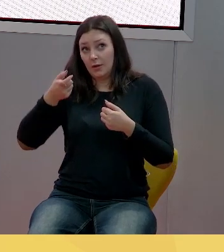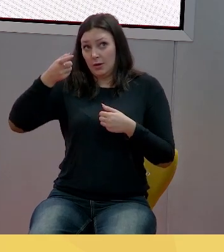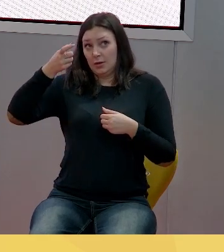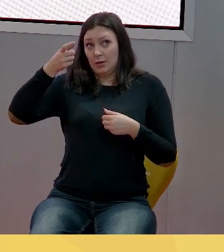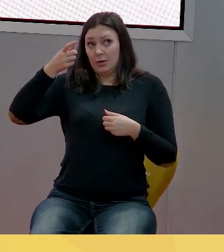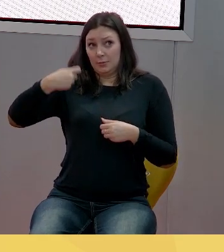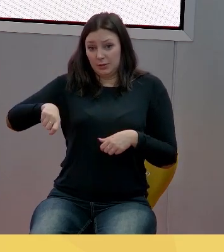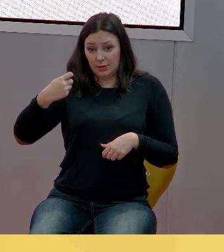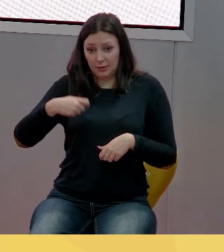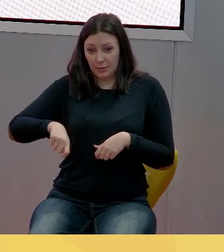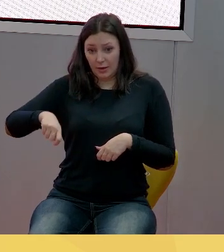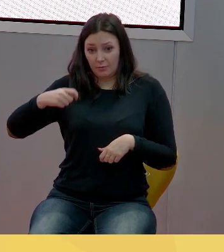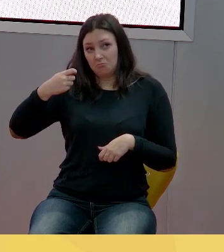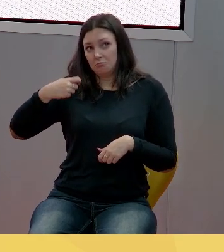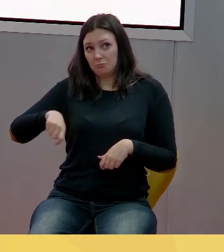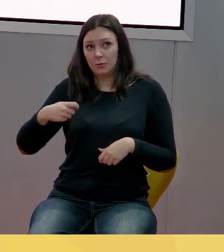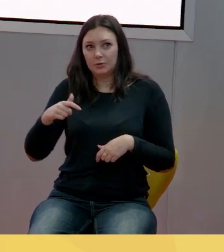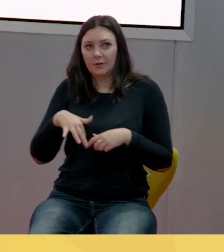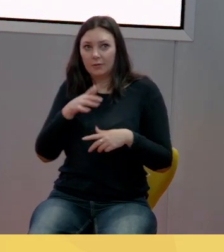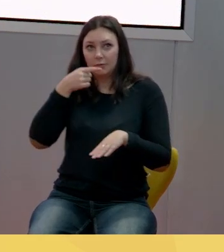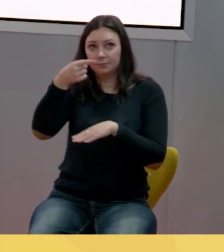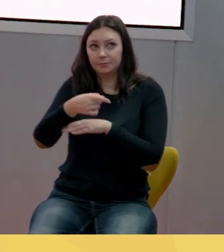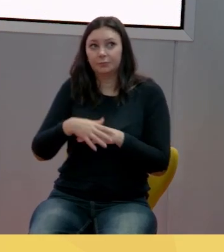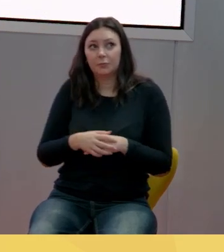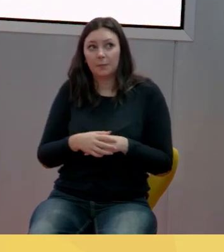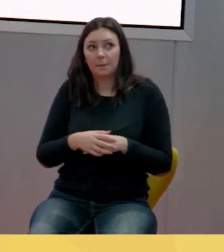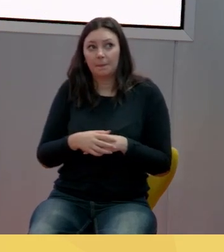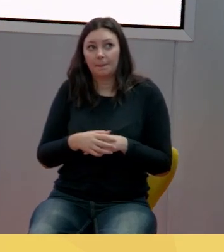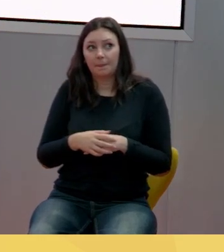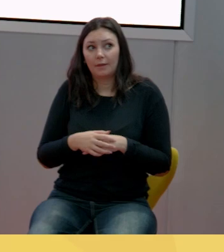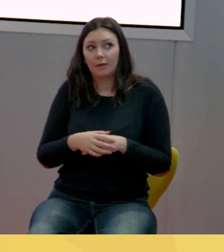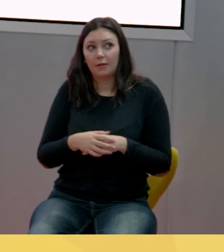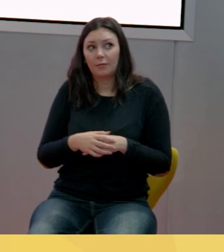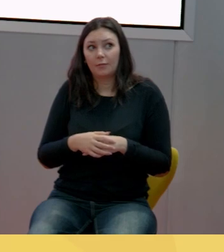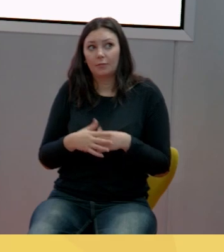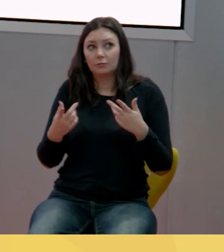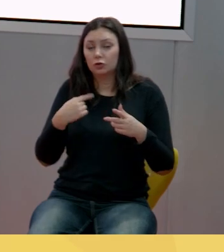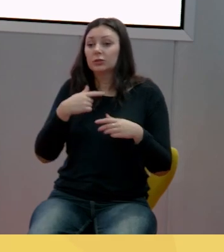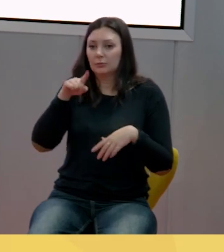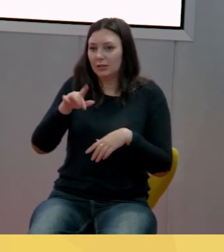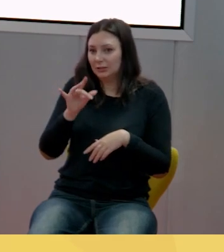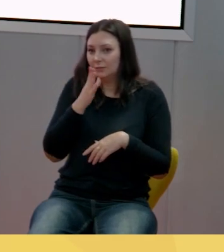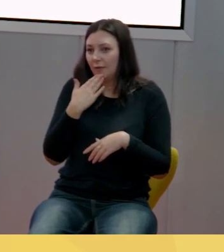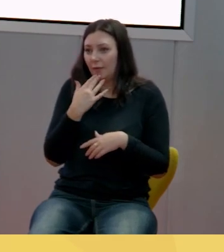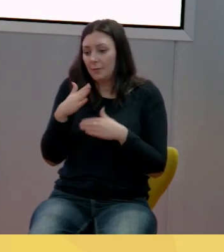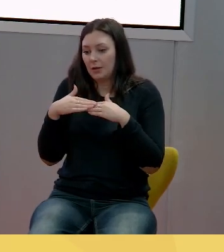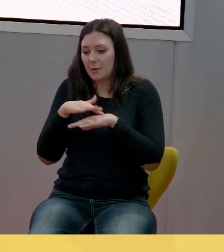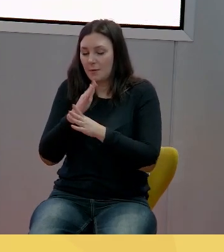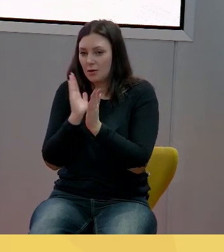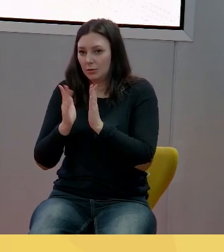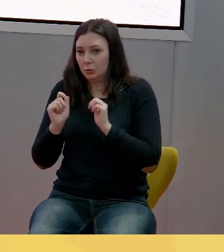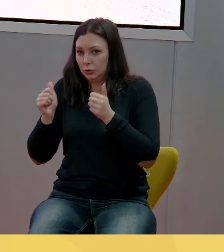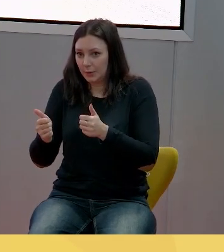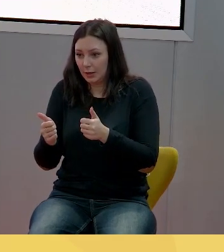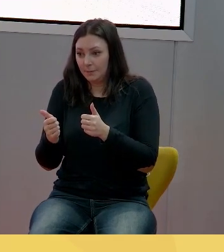la Academia Americana amenazó con no darle apoyo a los Standards of Care si ponían algún tipo de edad mínima para los tratamientos. Y en los